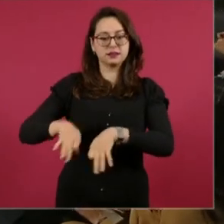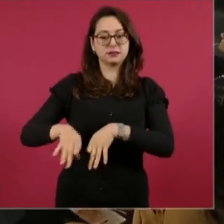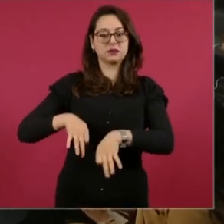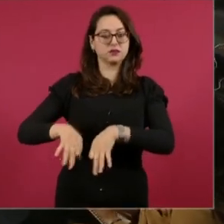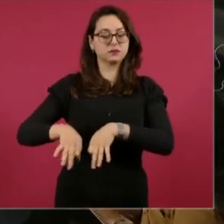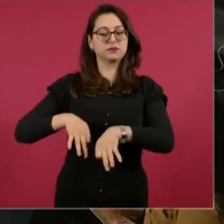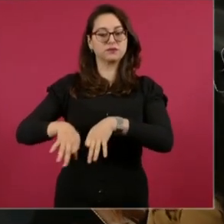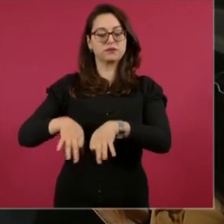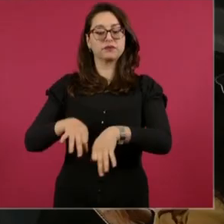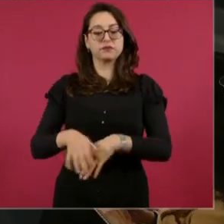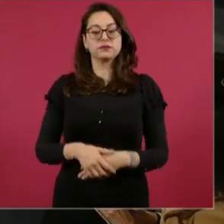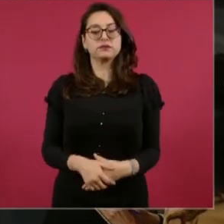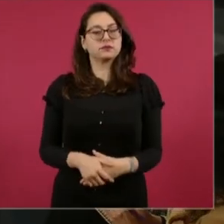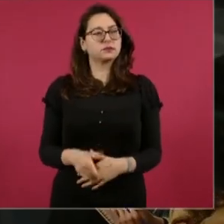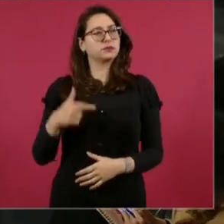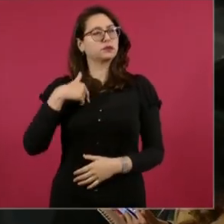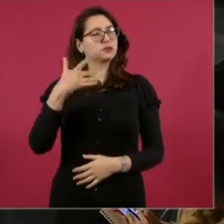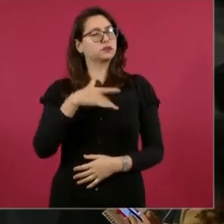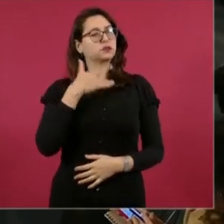Deben de ser como